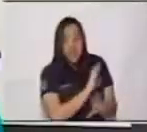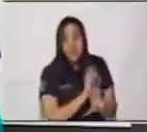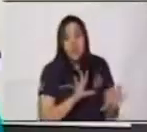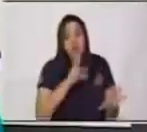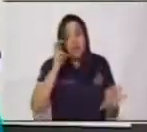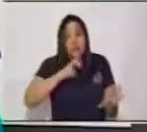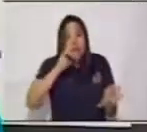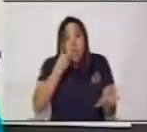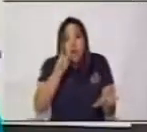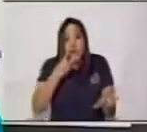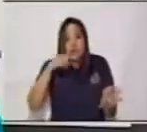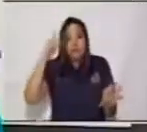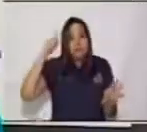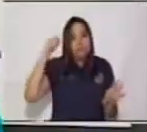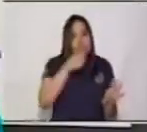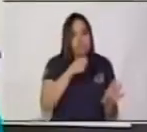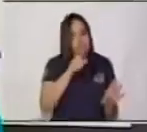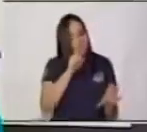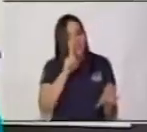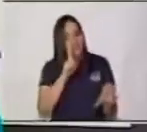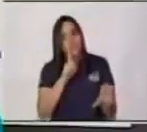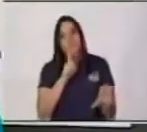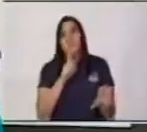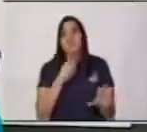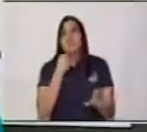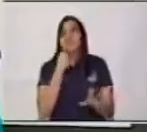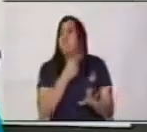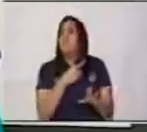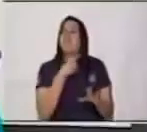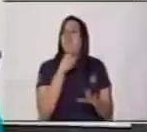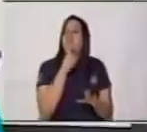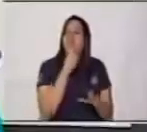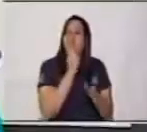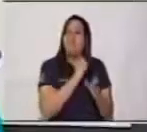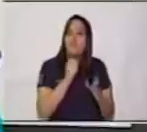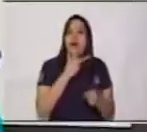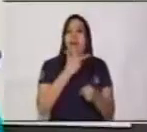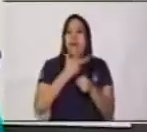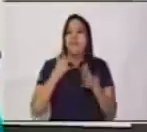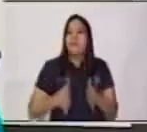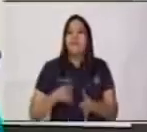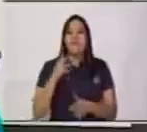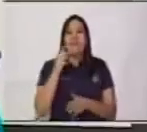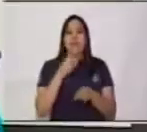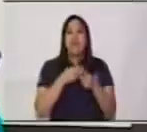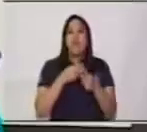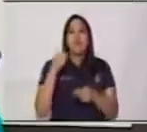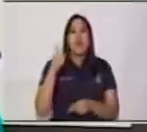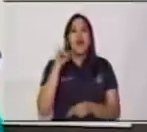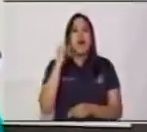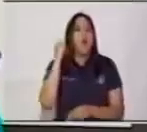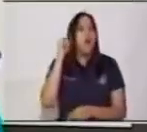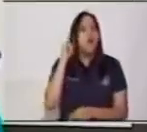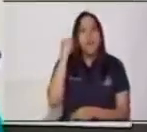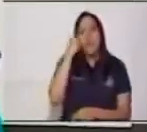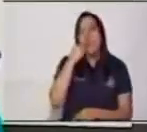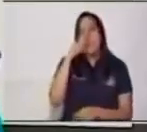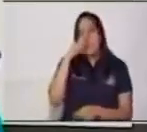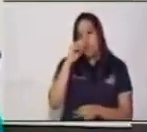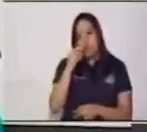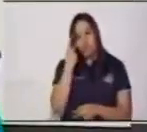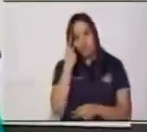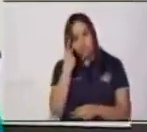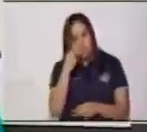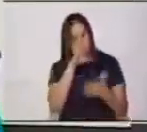necesario y se deprimió mucho. Este es de un escritor guatemalteco, Augusto Monterroso. Ahora, con lo que hemos visto